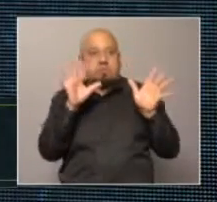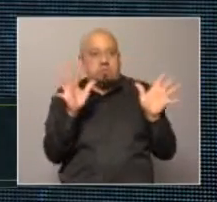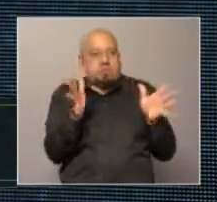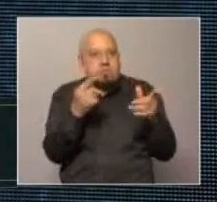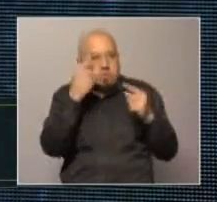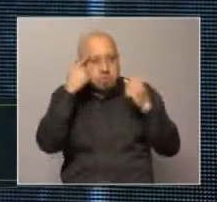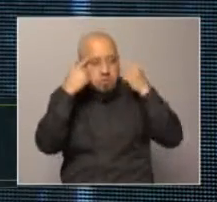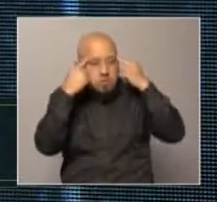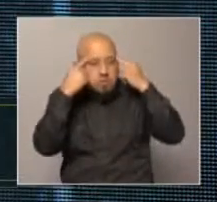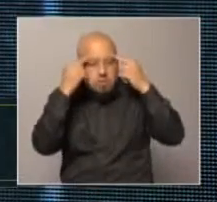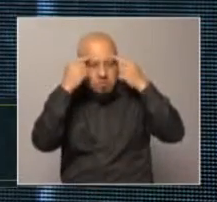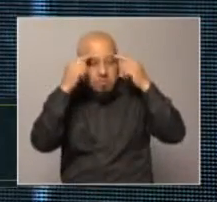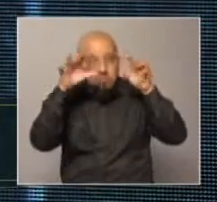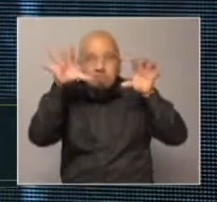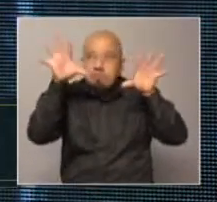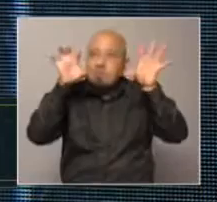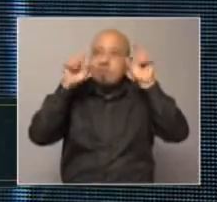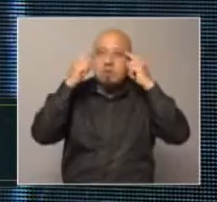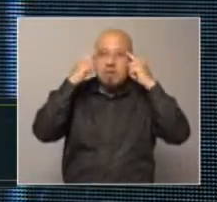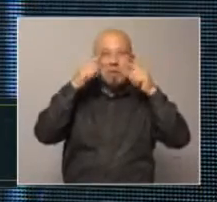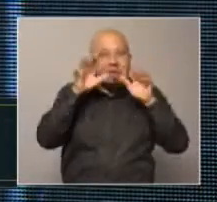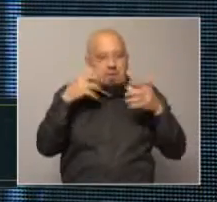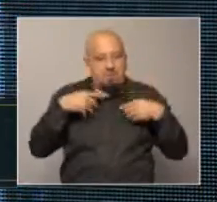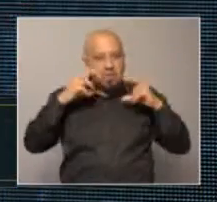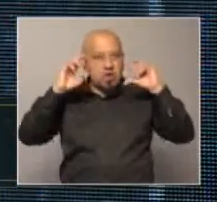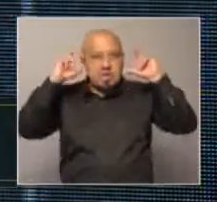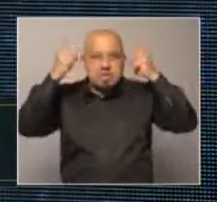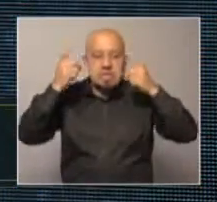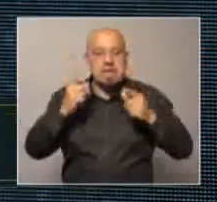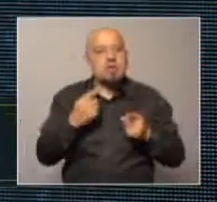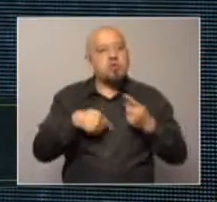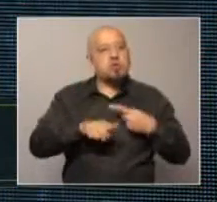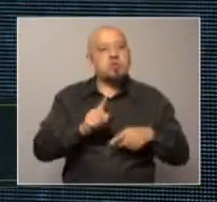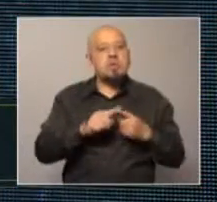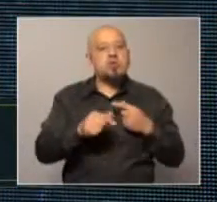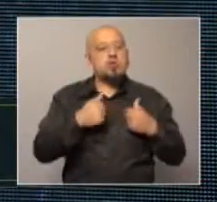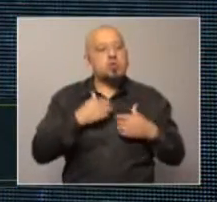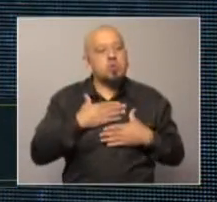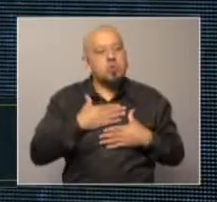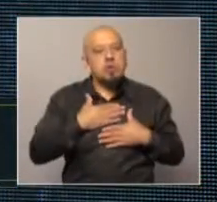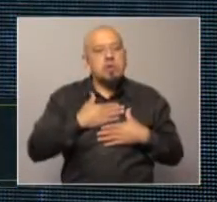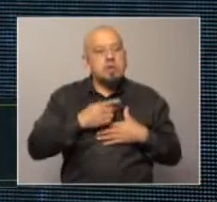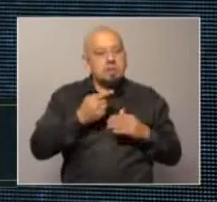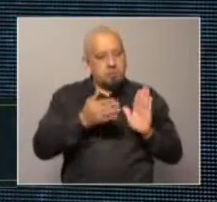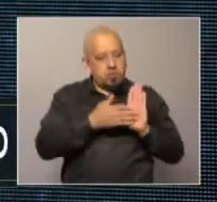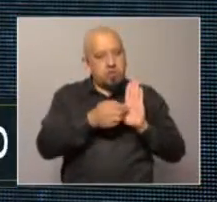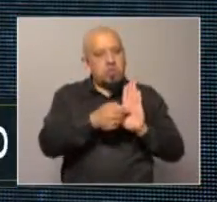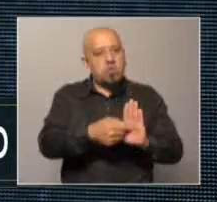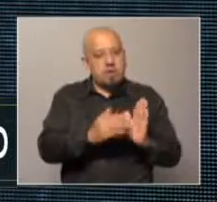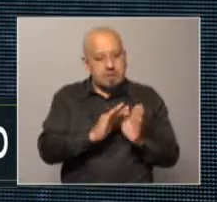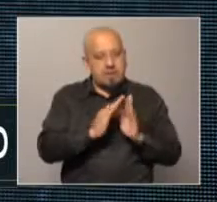estructura de la vida cotidiana extremadamente violenta. Por otro lado, allí una de las cuestiones que nosotros relevamos y que me